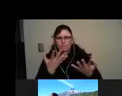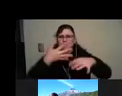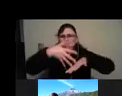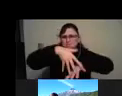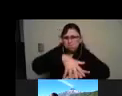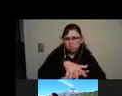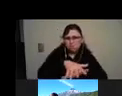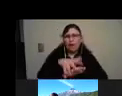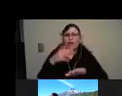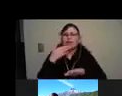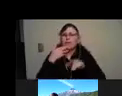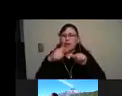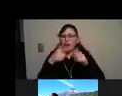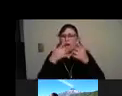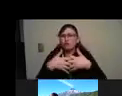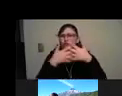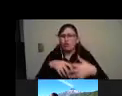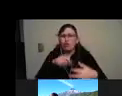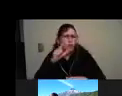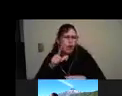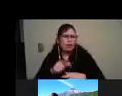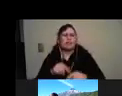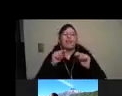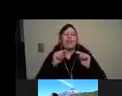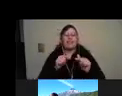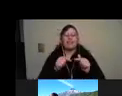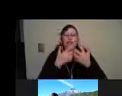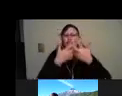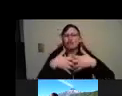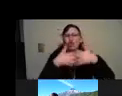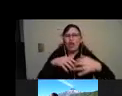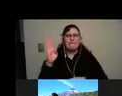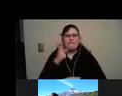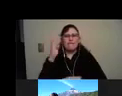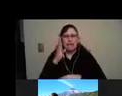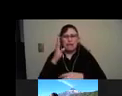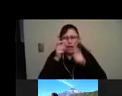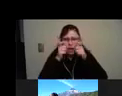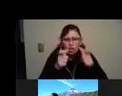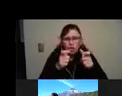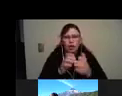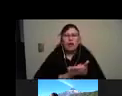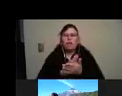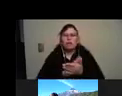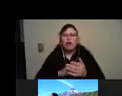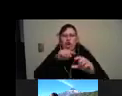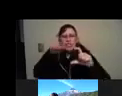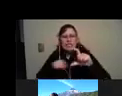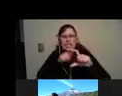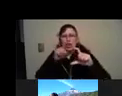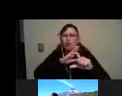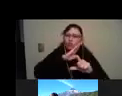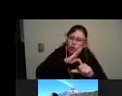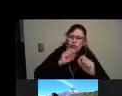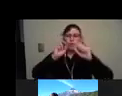que tiene por función además regular funciones básicas como ciclo sueño-vigilia, ¿ya? Y en conjunto con